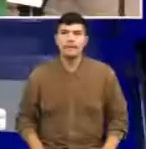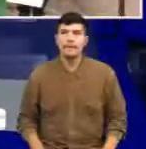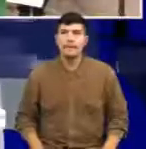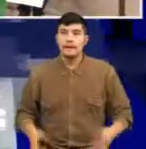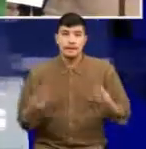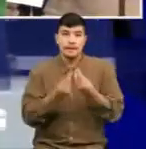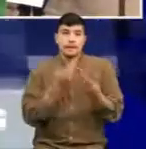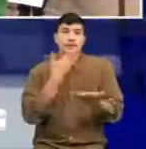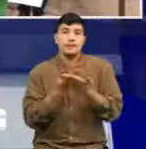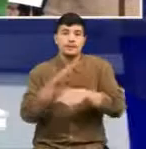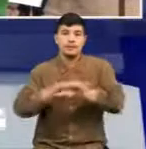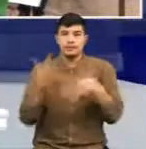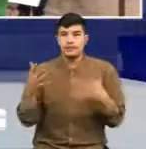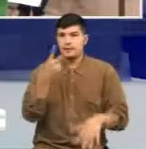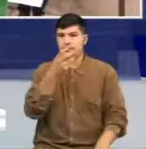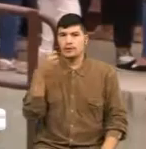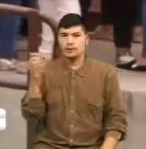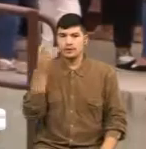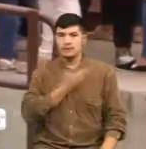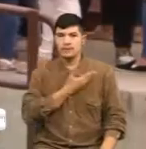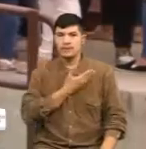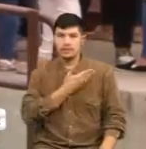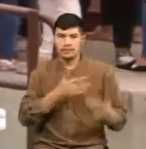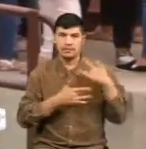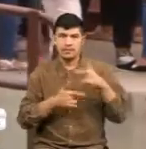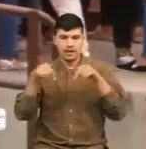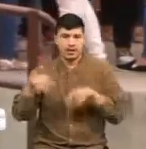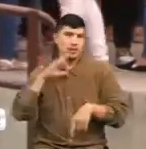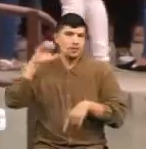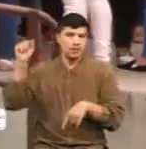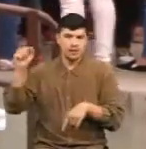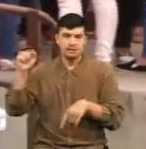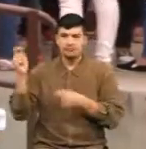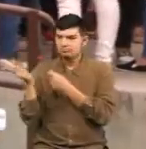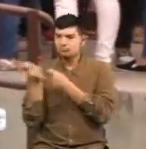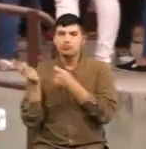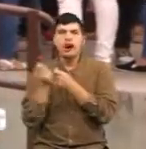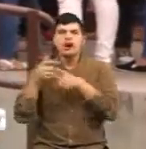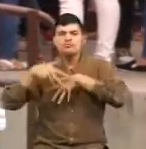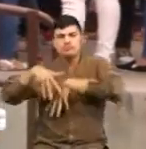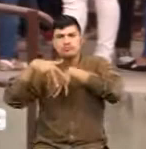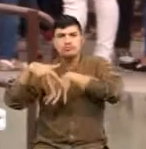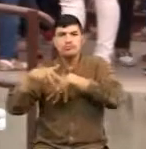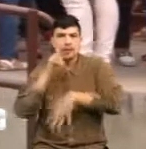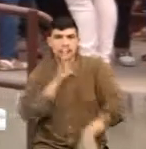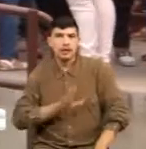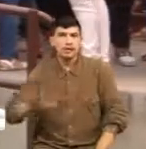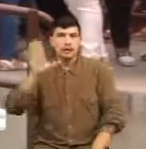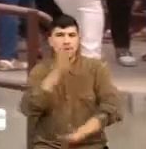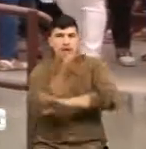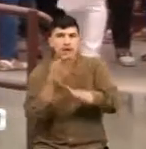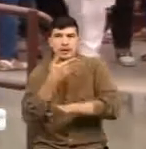Compañeros, muy buenas tardes. Pues son cerca de 200 las madres comunitarias que de Ocaña y la provincia se han unido a esta protesta nacional exigiendo